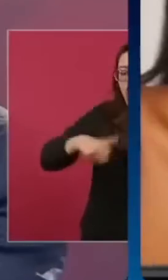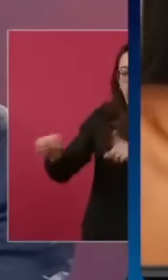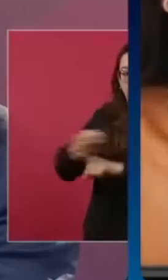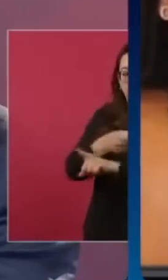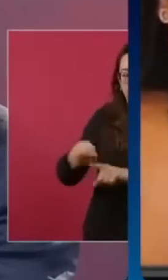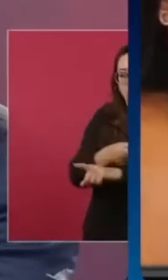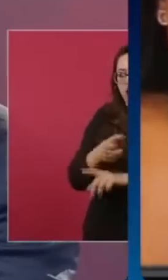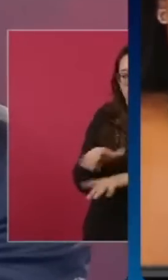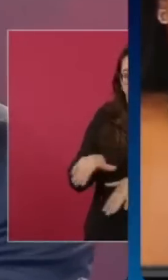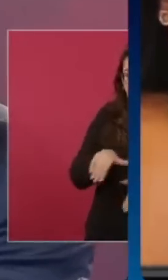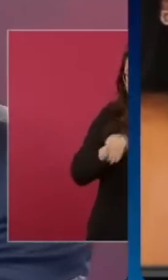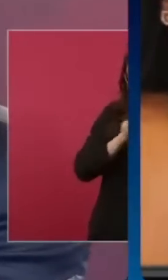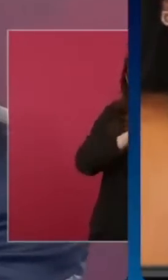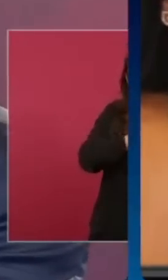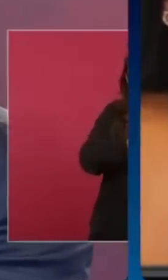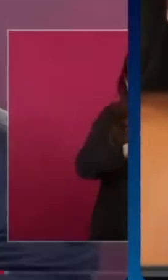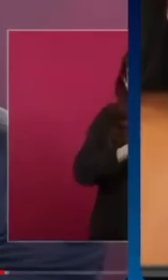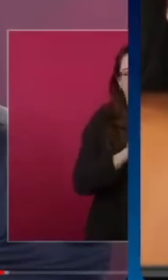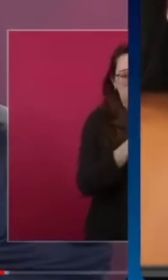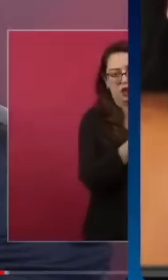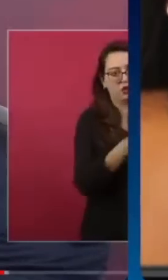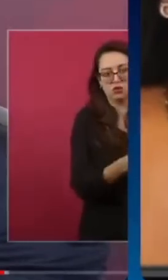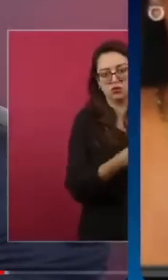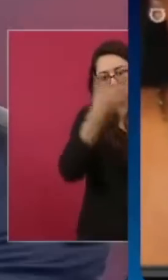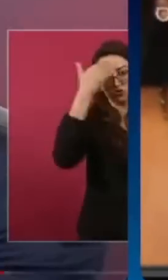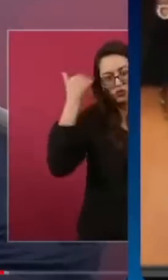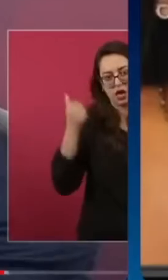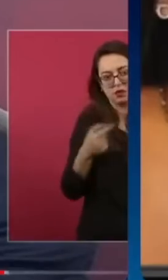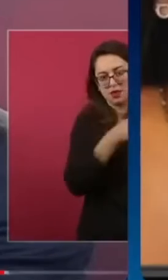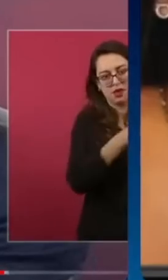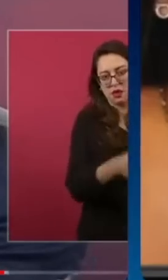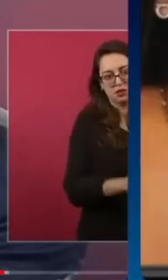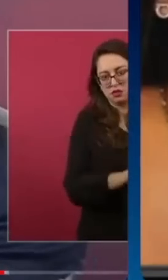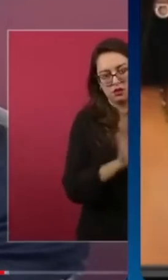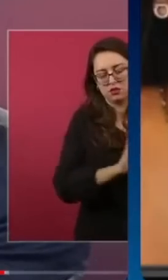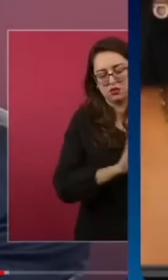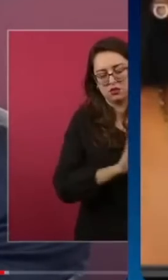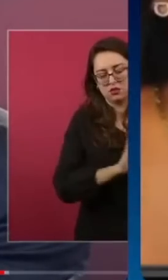a la agresión. Eso fue otra cosa.